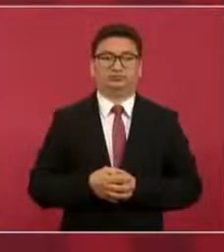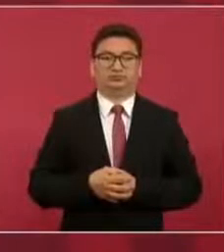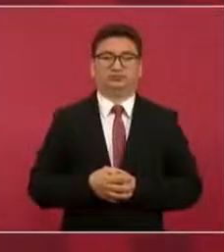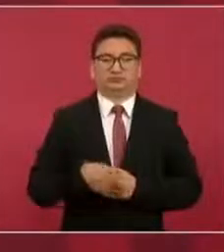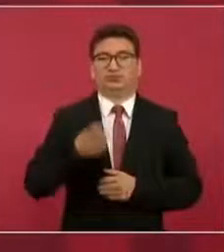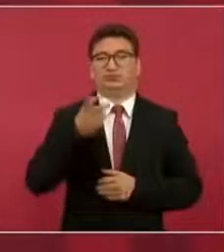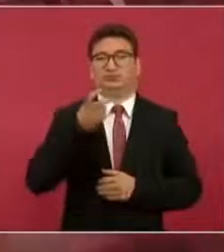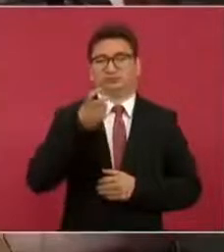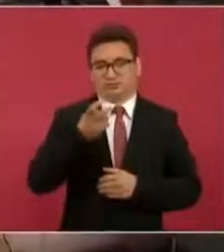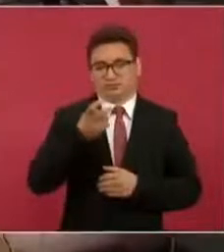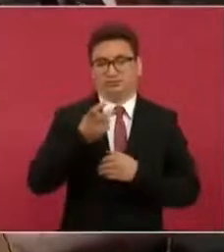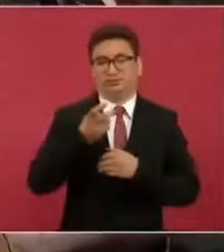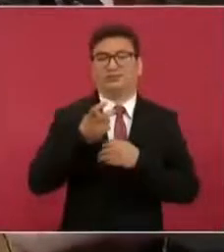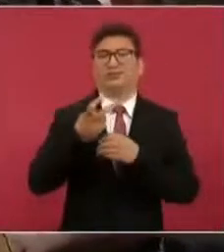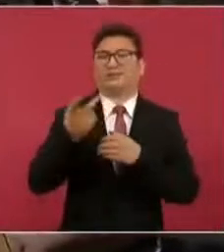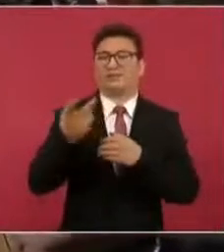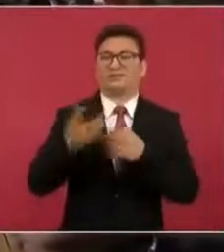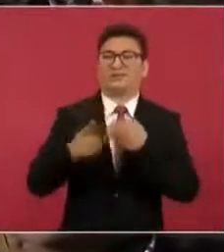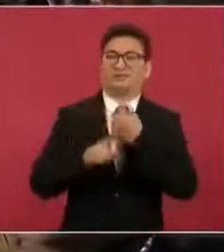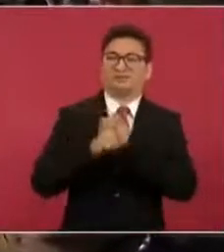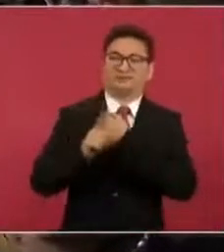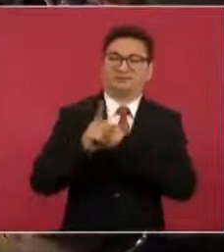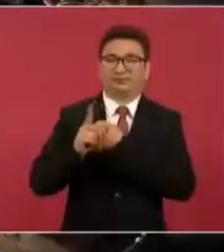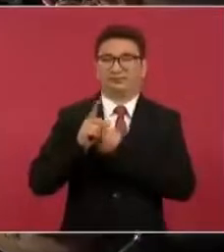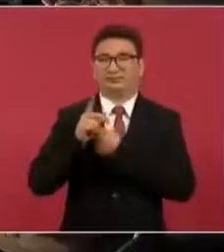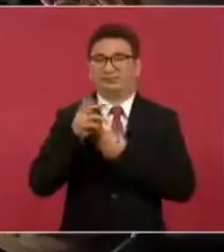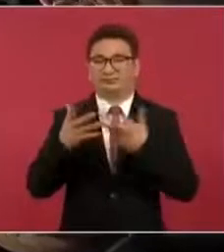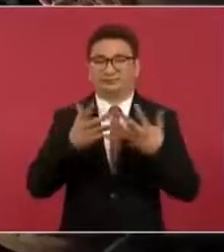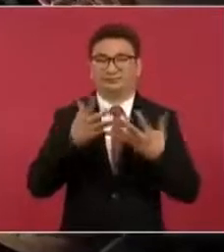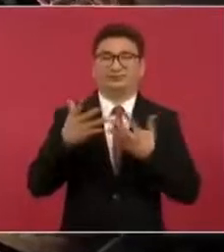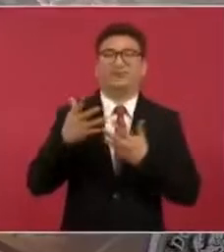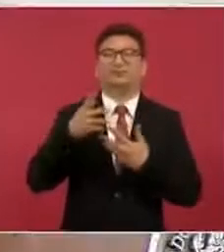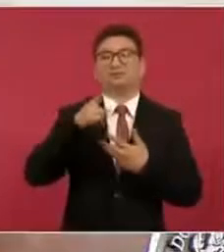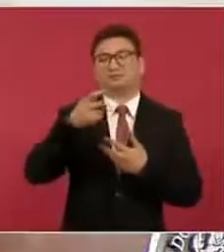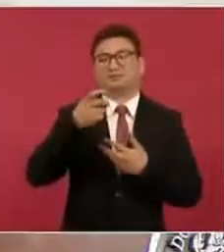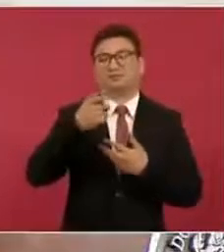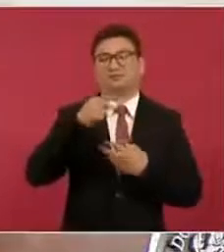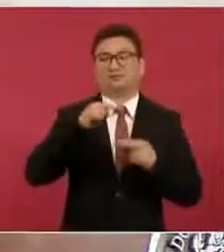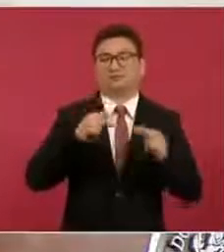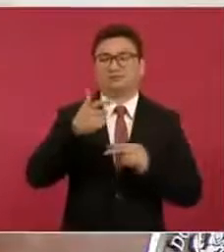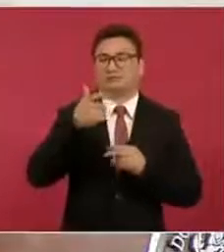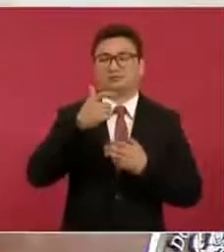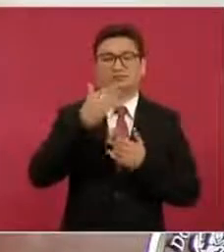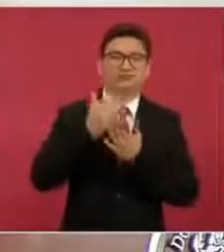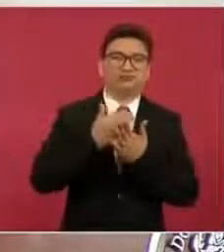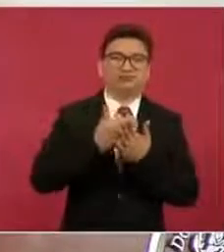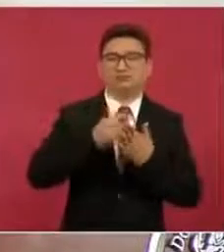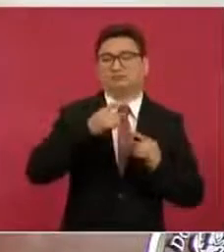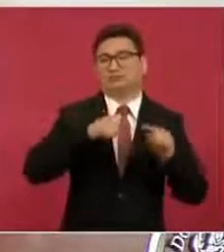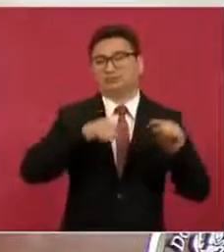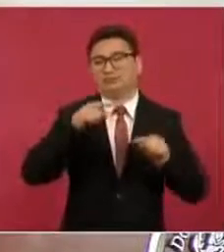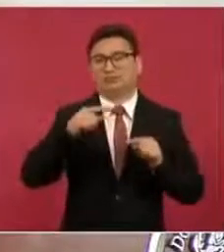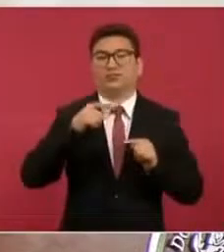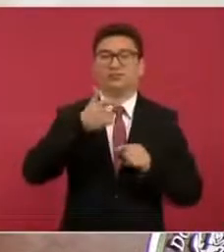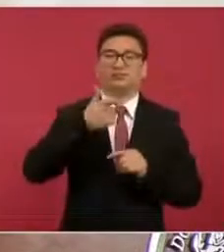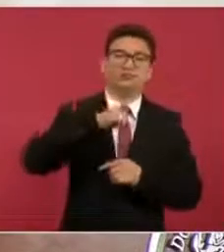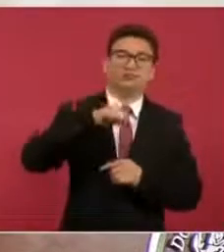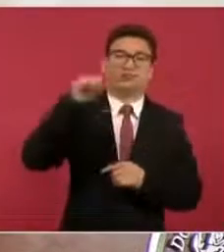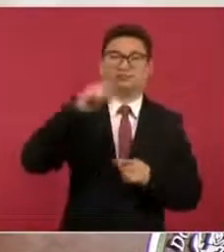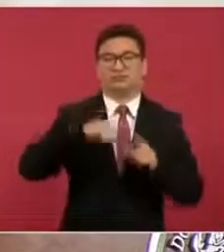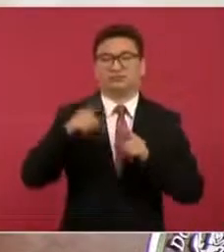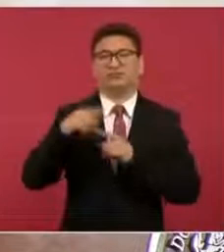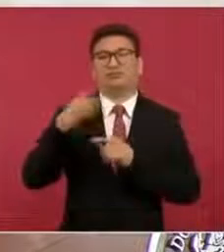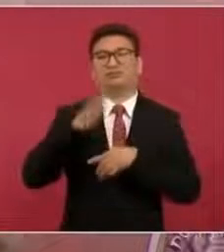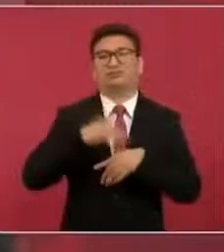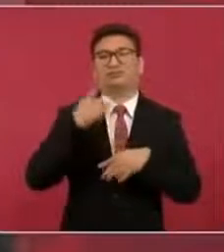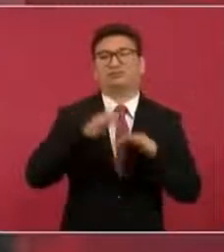produciendo los desajustes en el mercado de estas materias primas, que son